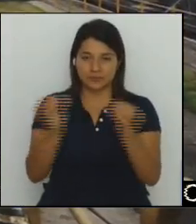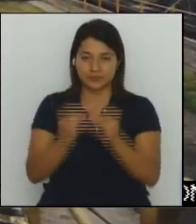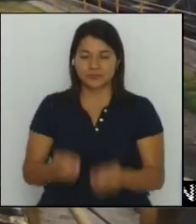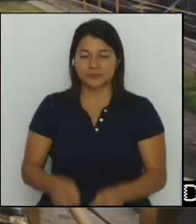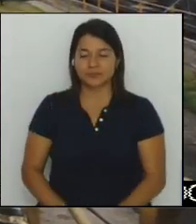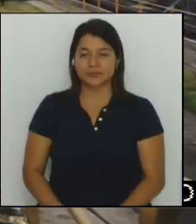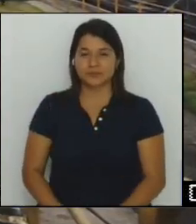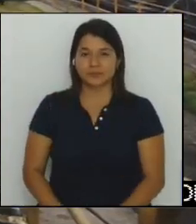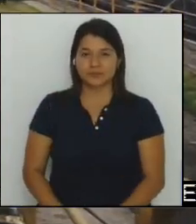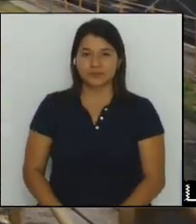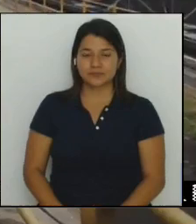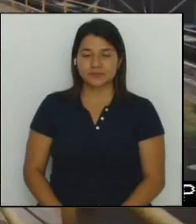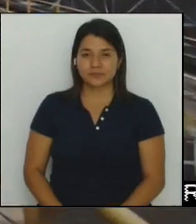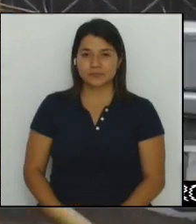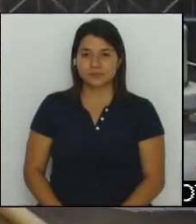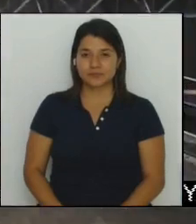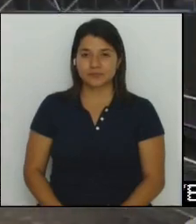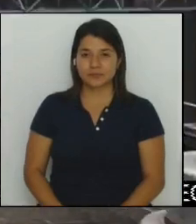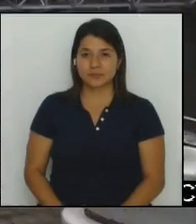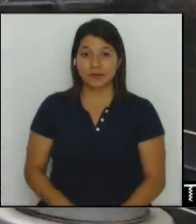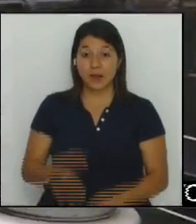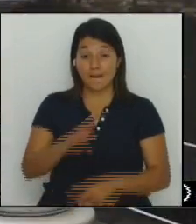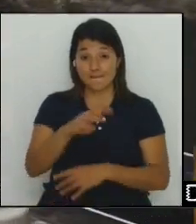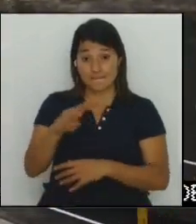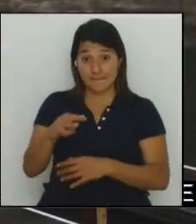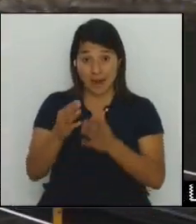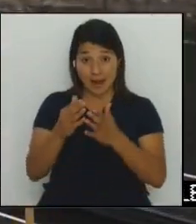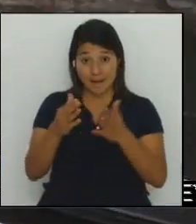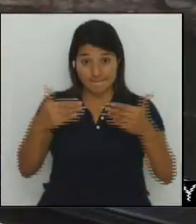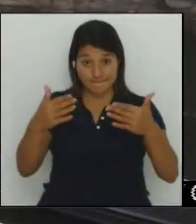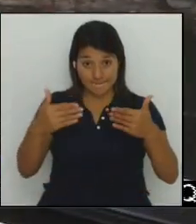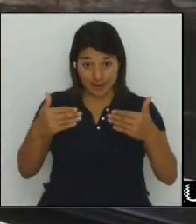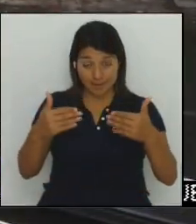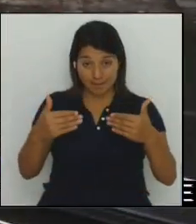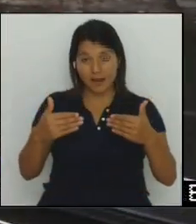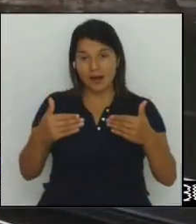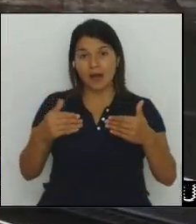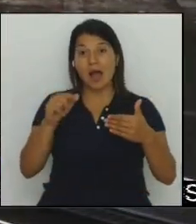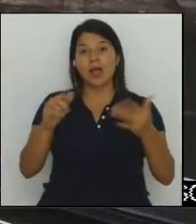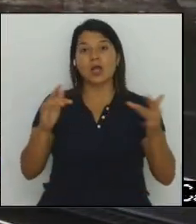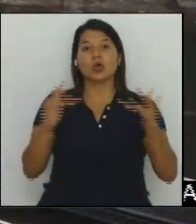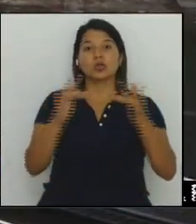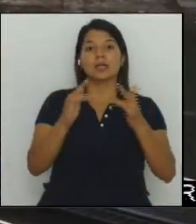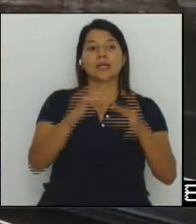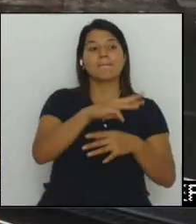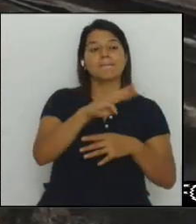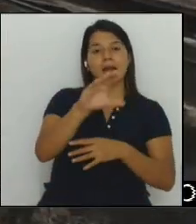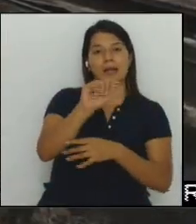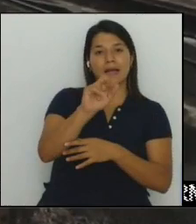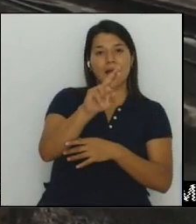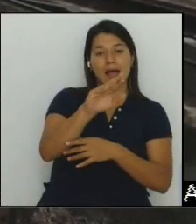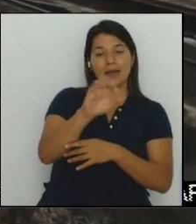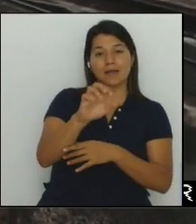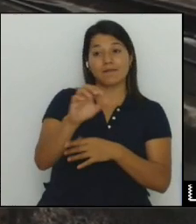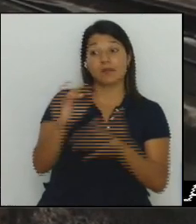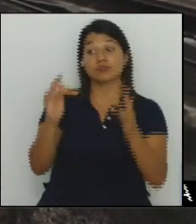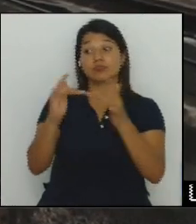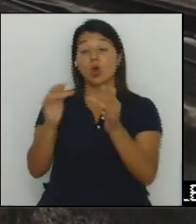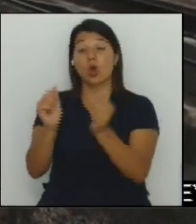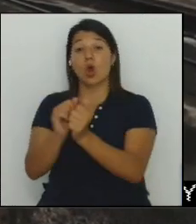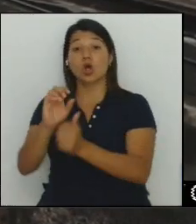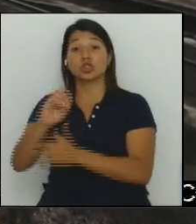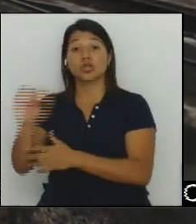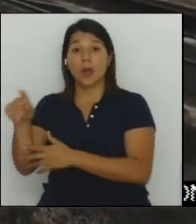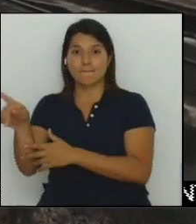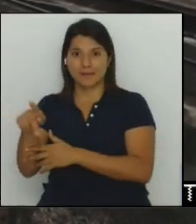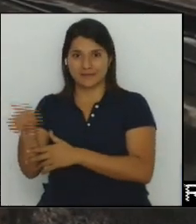El Canal de Panamá, que comunica el Mar Caribe con el Océano Pacífico, es objeto de obras de mantenimiento. Según el plan, los